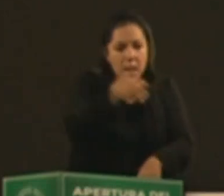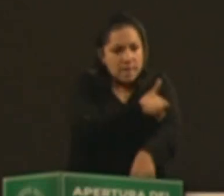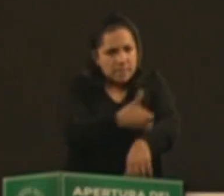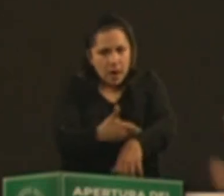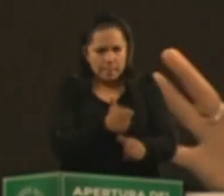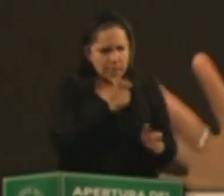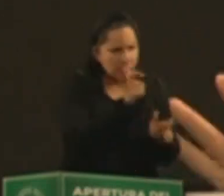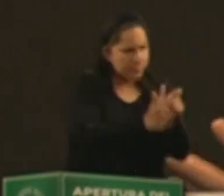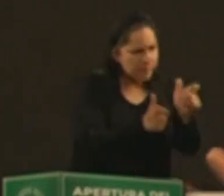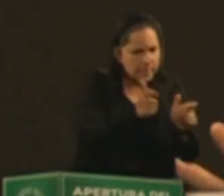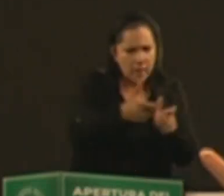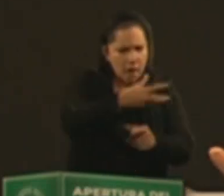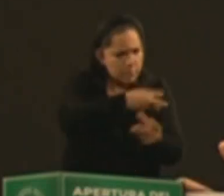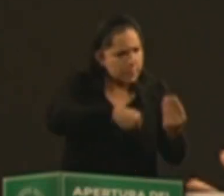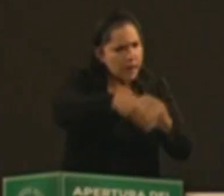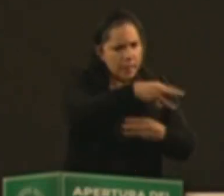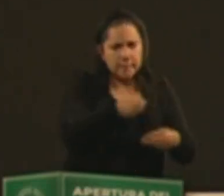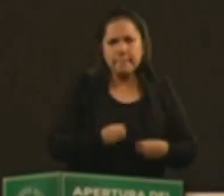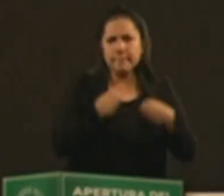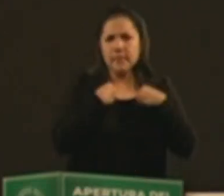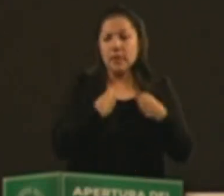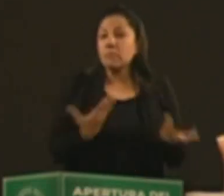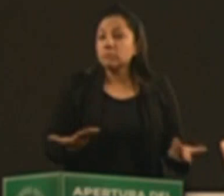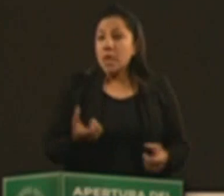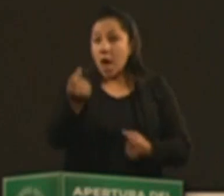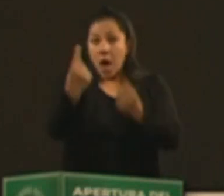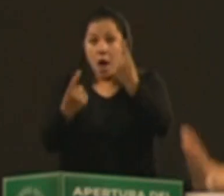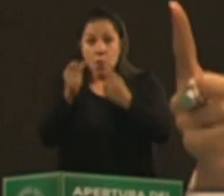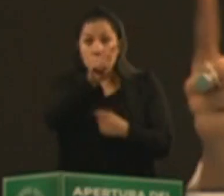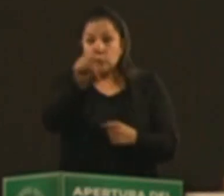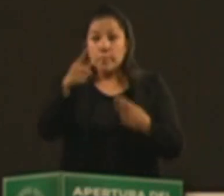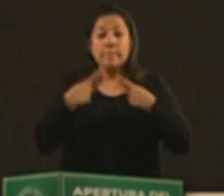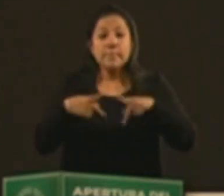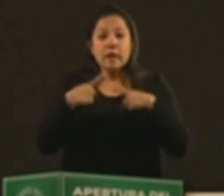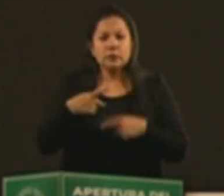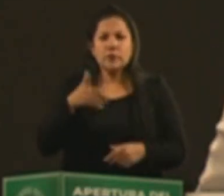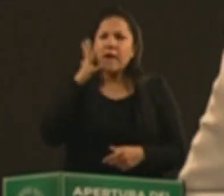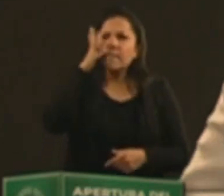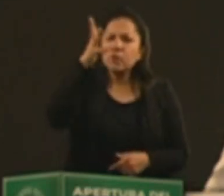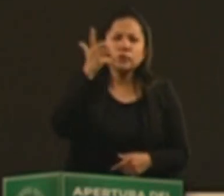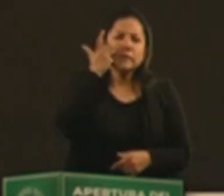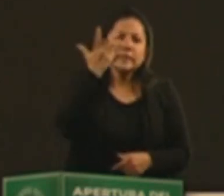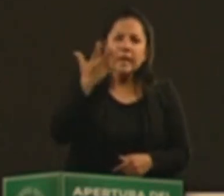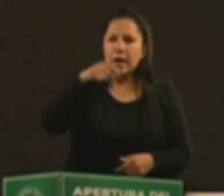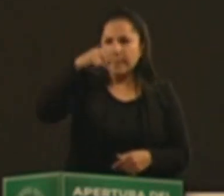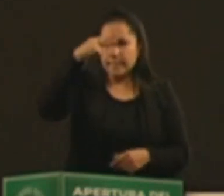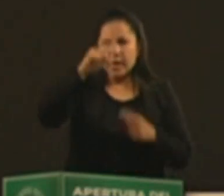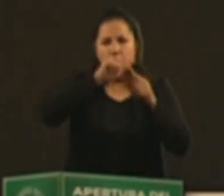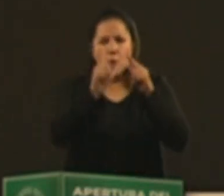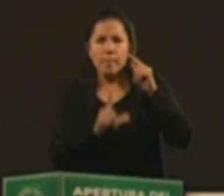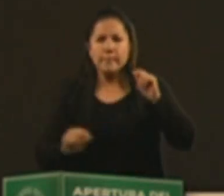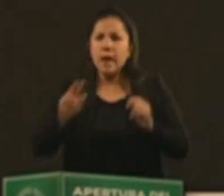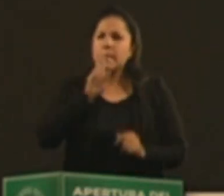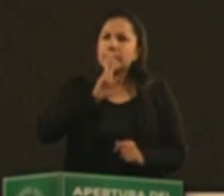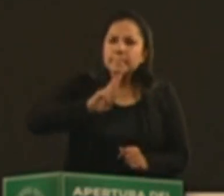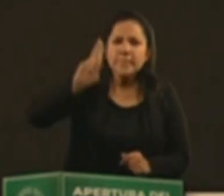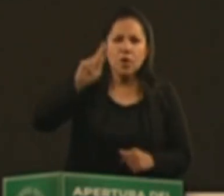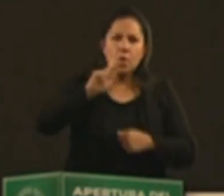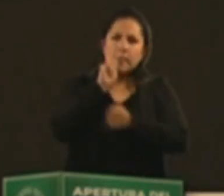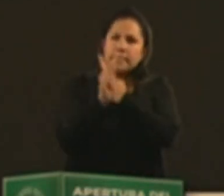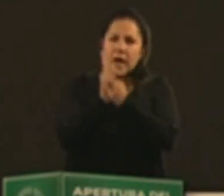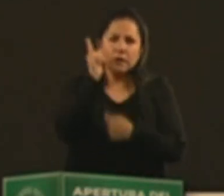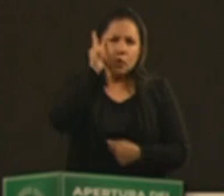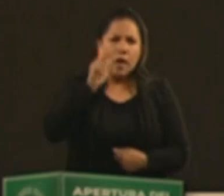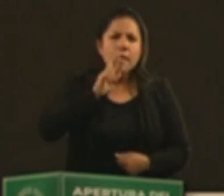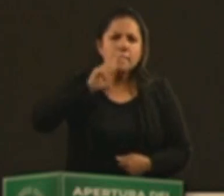están allá afuera, que todavía mantienen la esperanza y que sueñan en un mejor país, en Movimiento Ciudadano les decimos que sí es posible y que